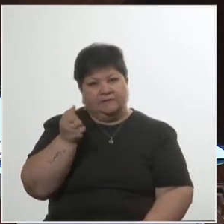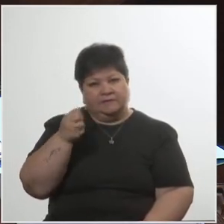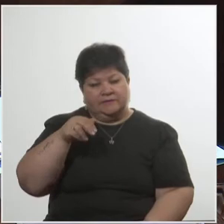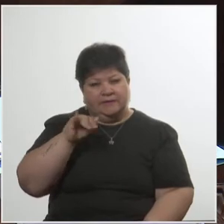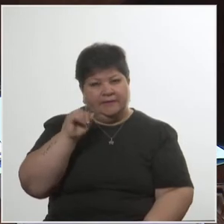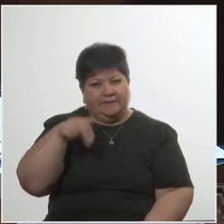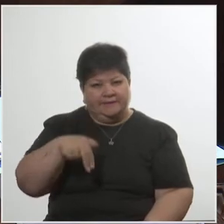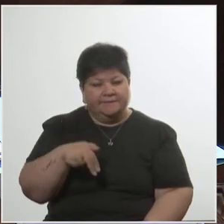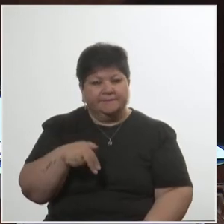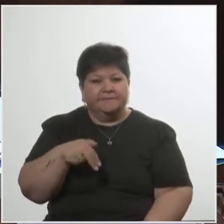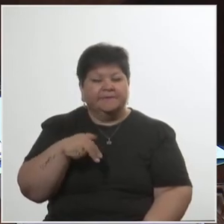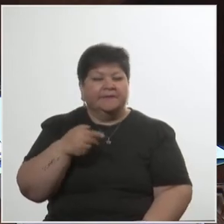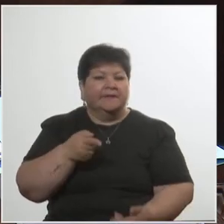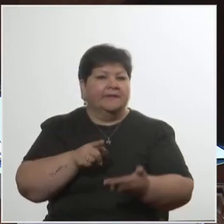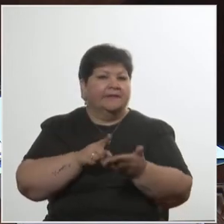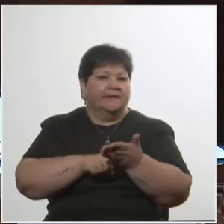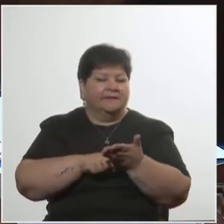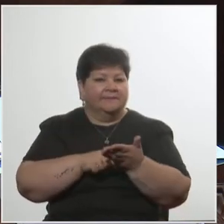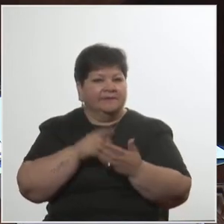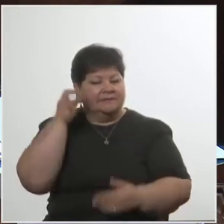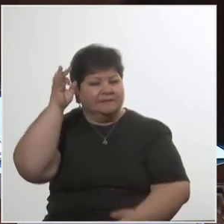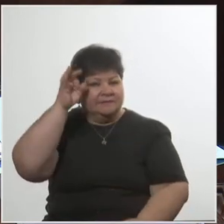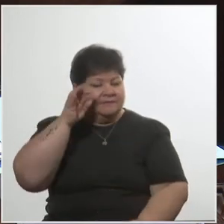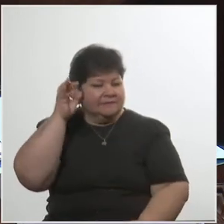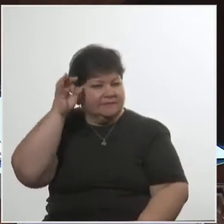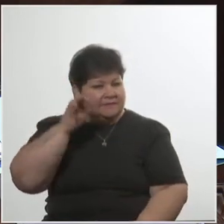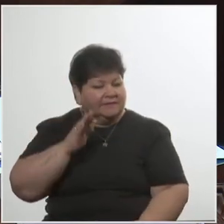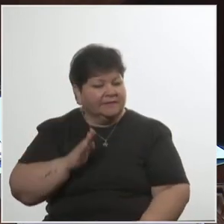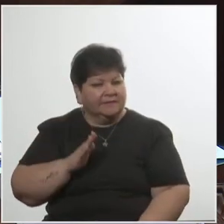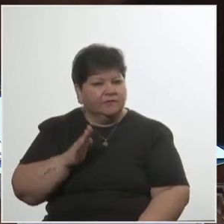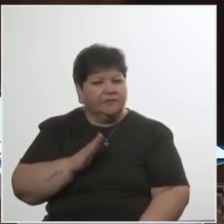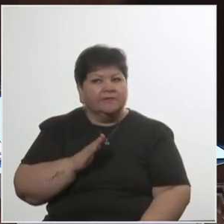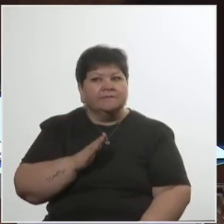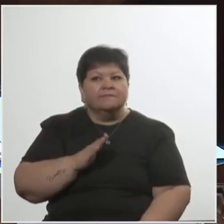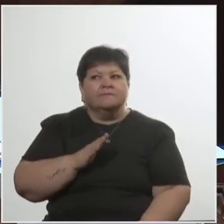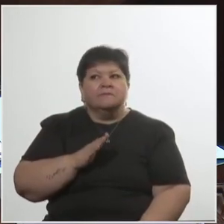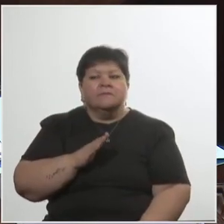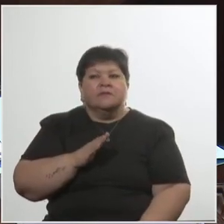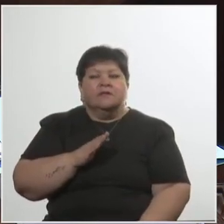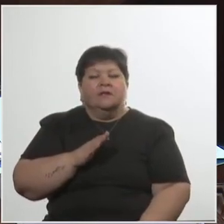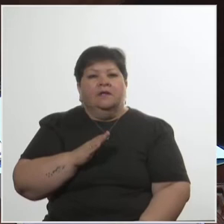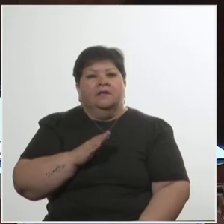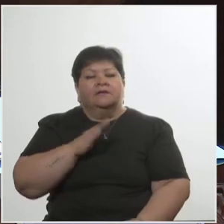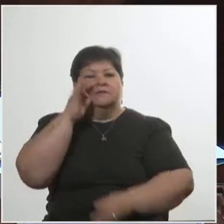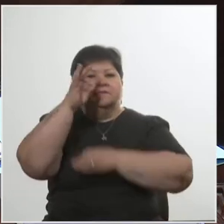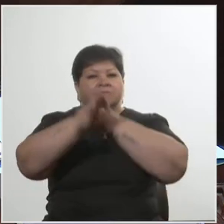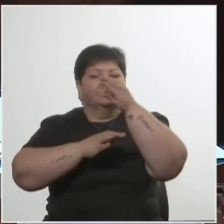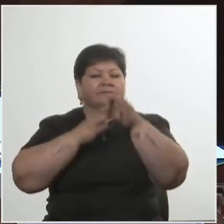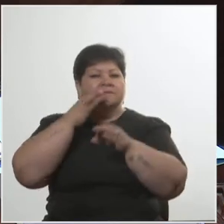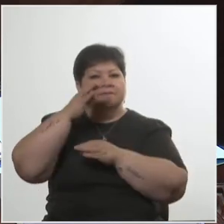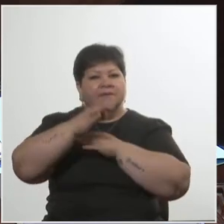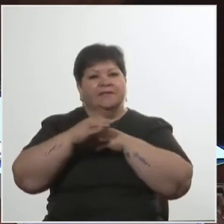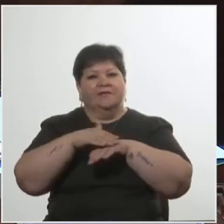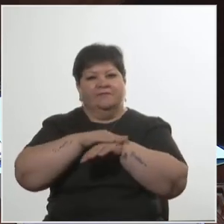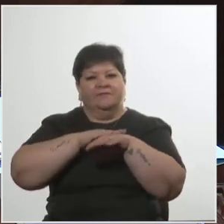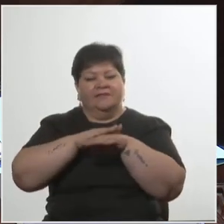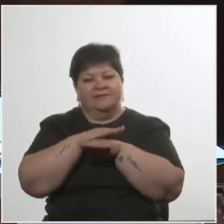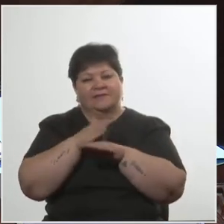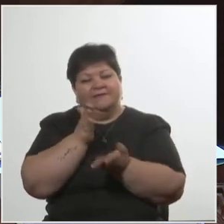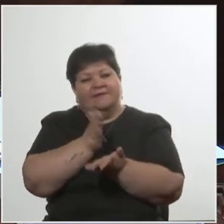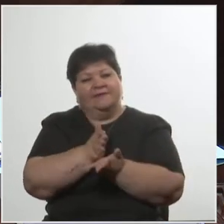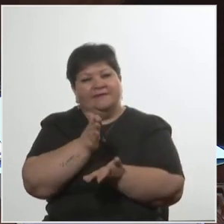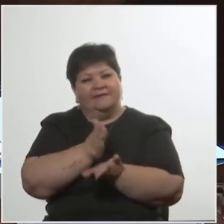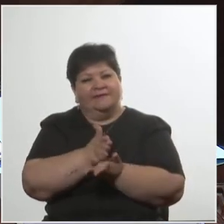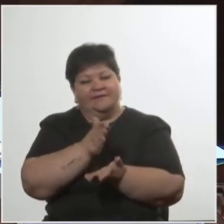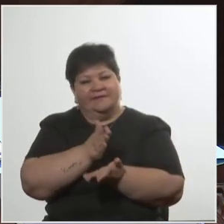además la senadora hace ahí hace referencia fundamentalmente a lo que es la base de nuestro derecho que